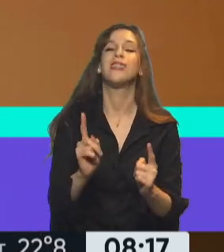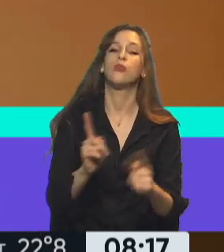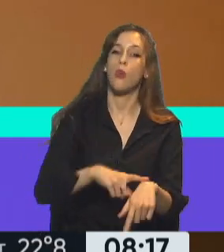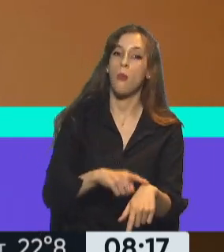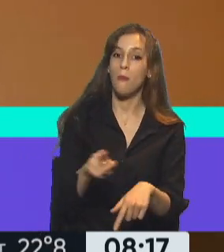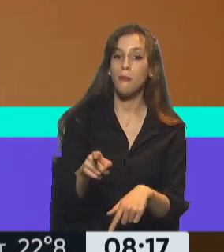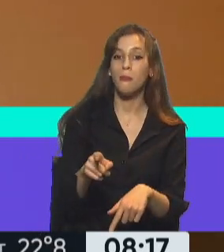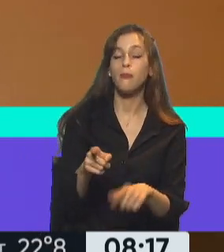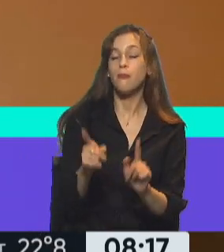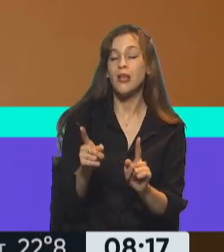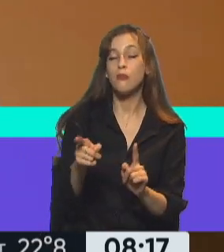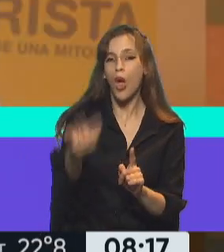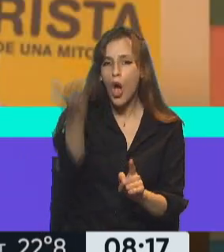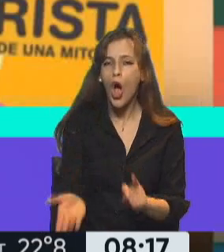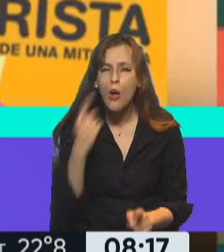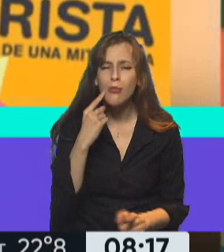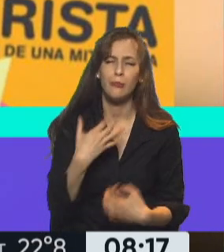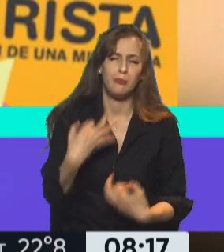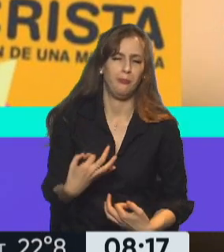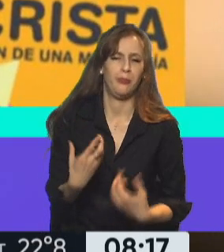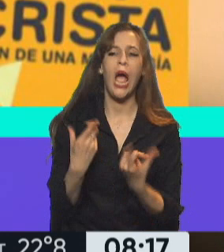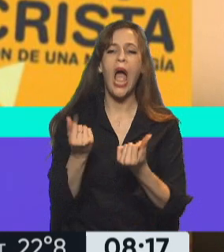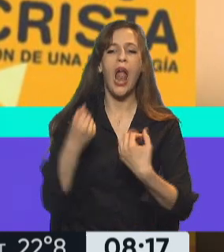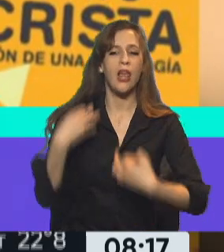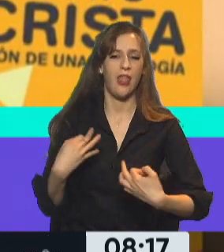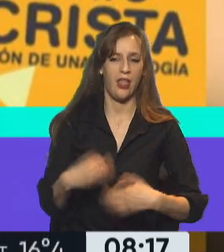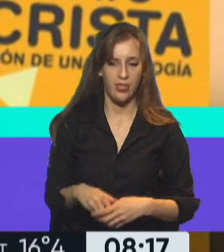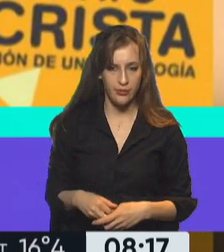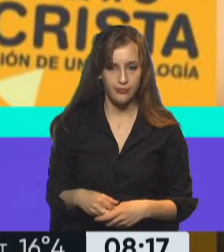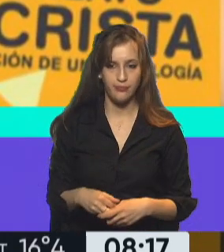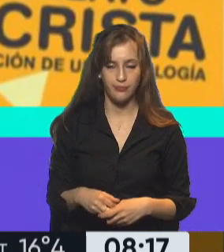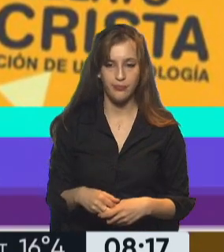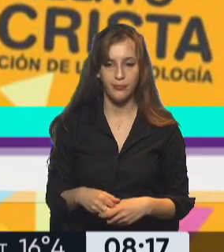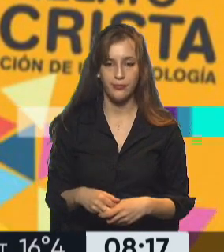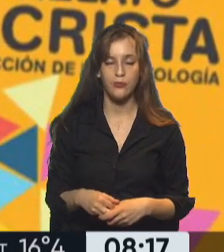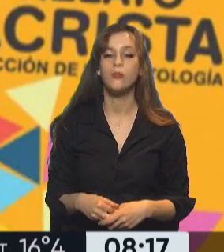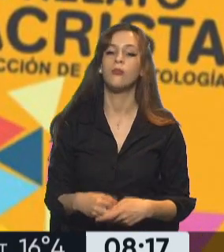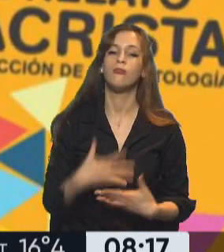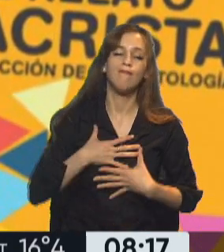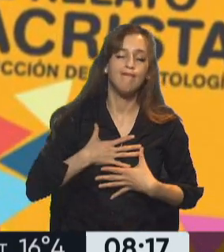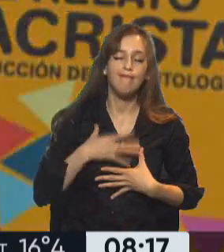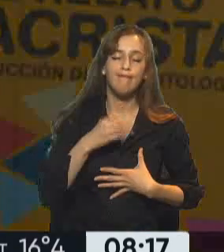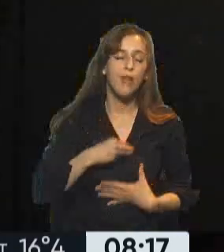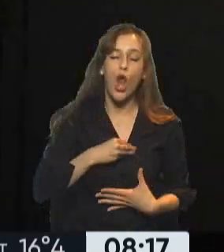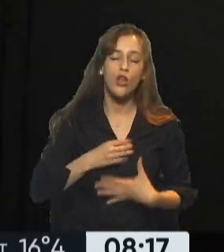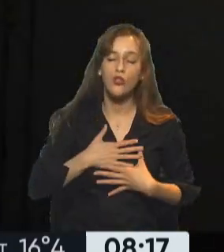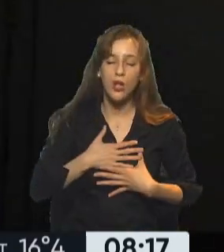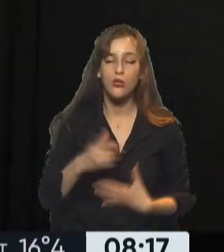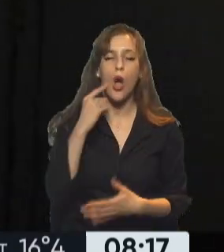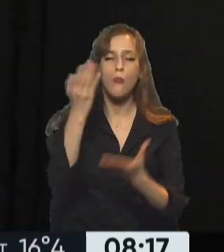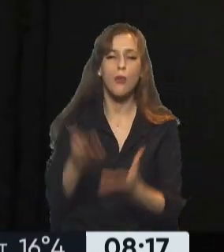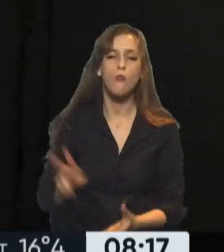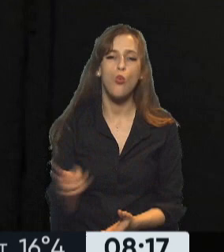sentido, era más que humano. En tantos otros, también. Siento mucho la muerte de Marcos Mayer,